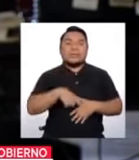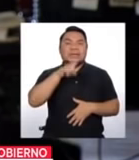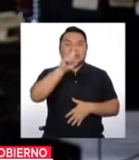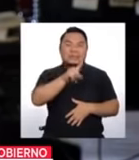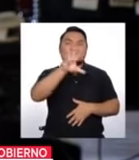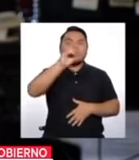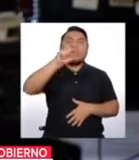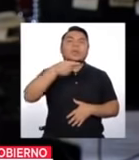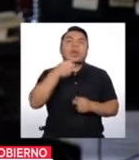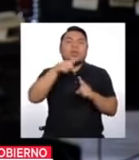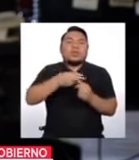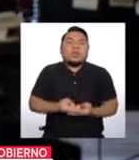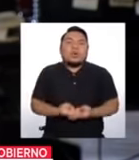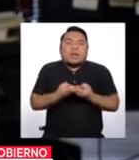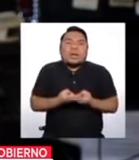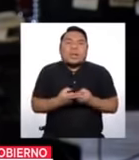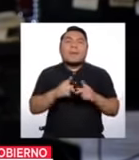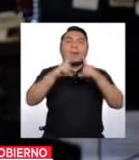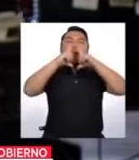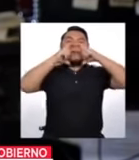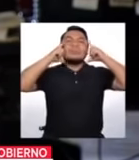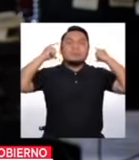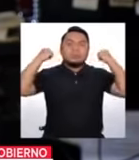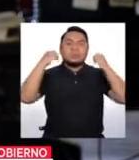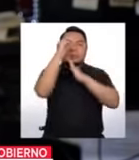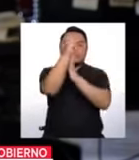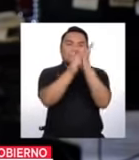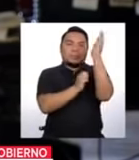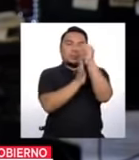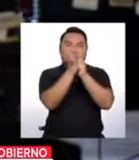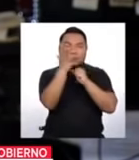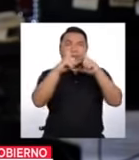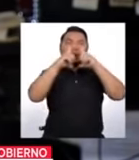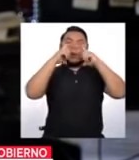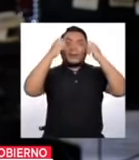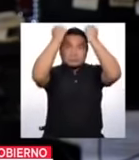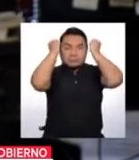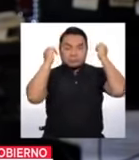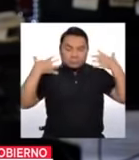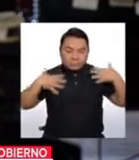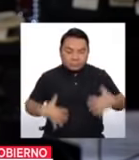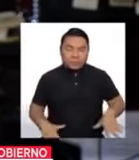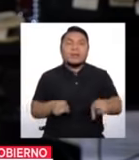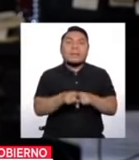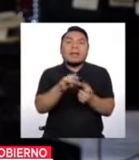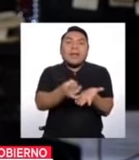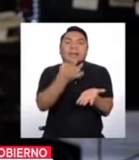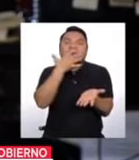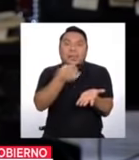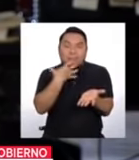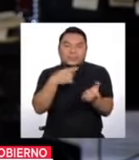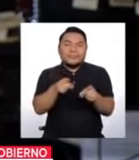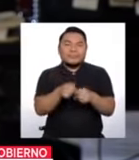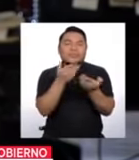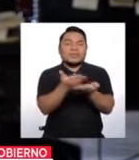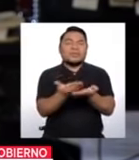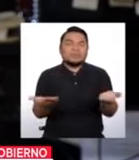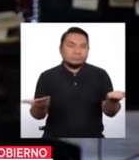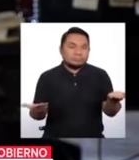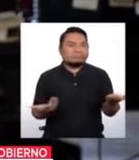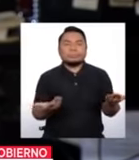5 toneladas, tanto de material de protección médica, medicamentos, también como todo lo que tiene que ver con insumos